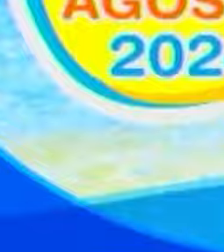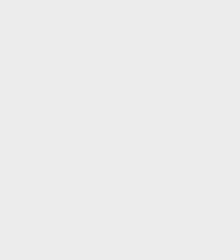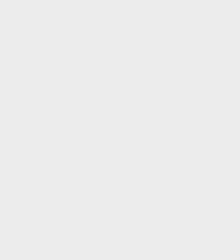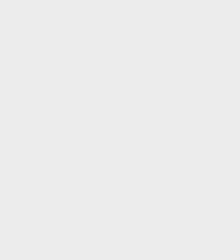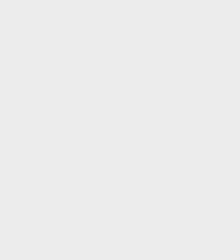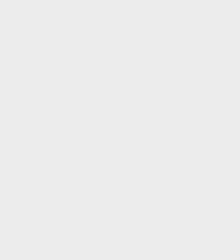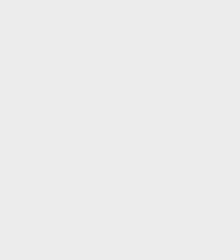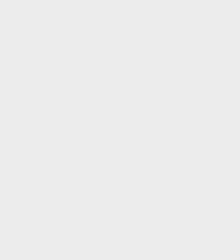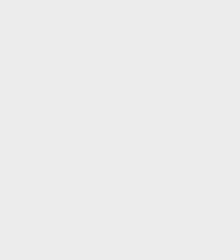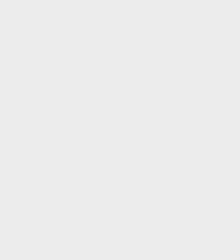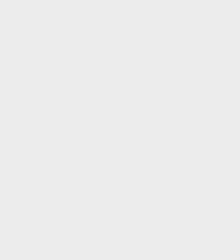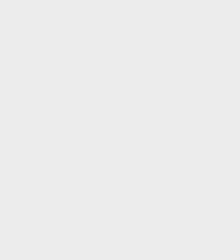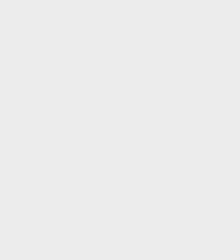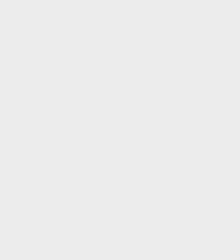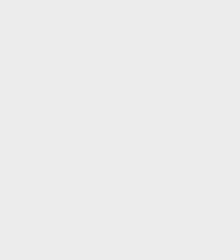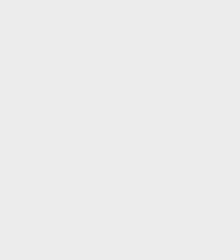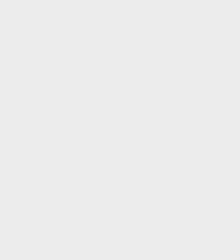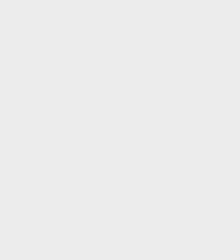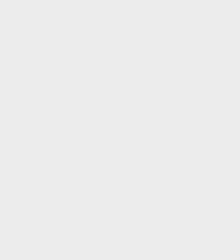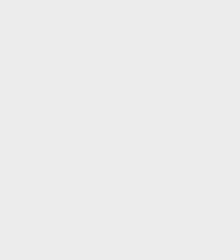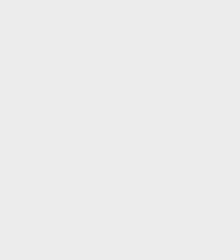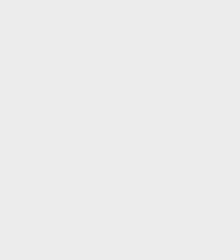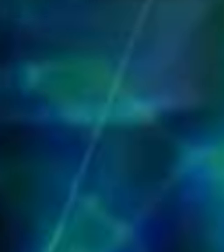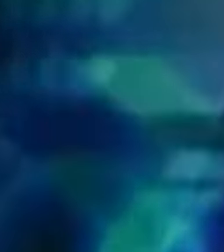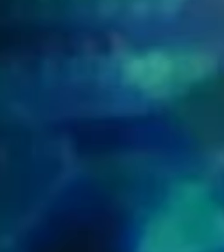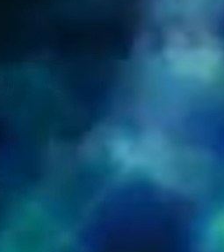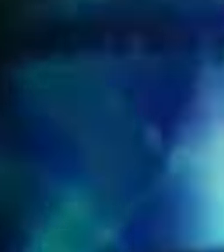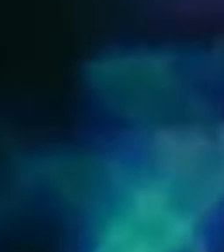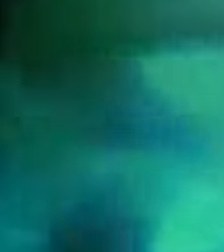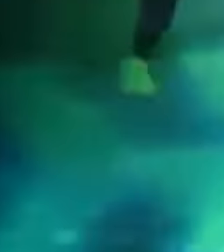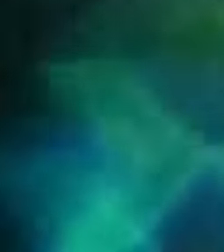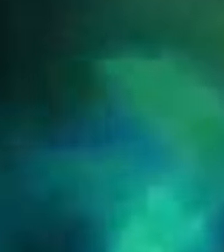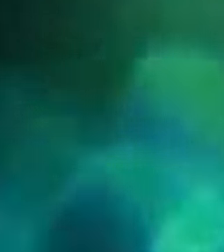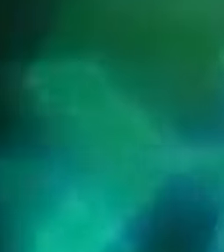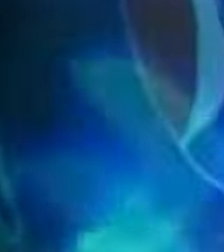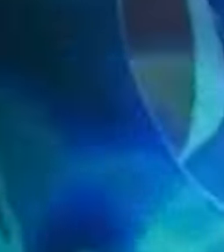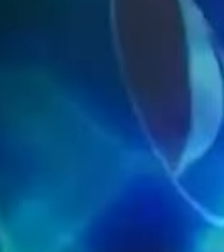316-170-3833. Somos Bienestar. Somos CRP.